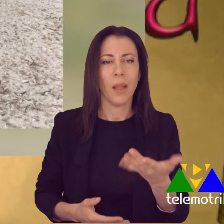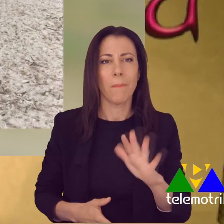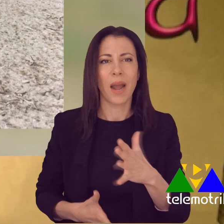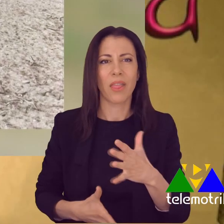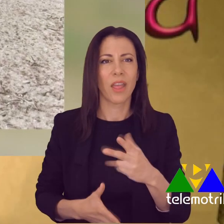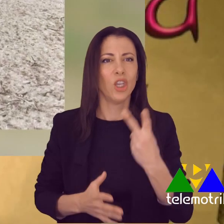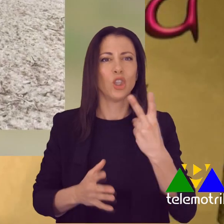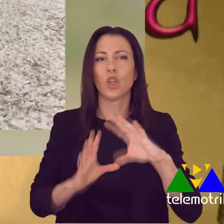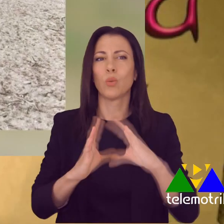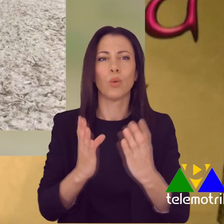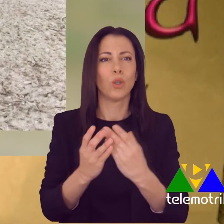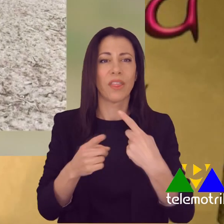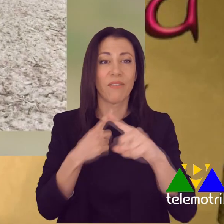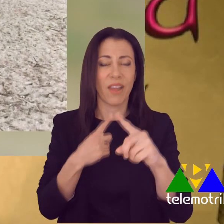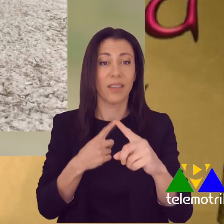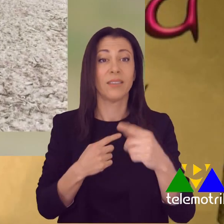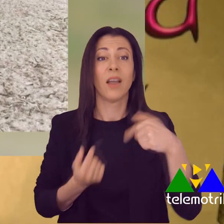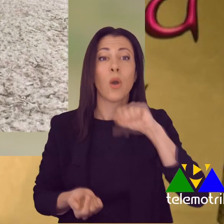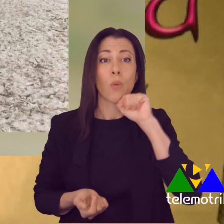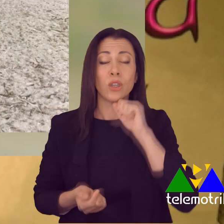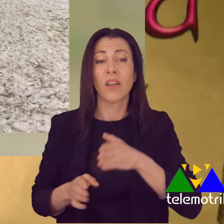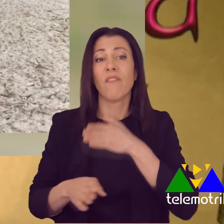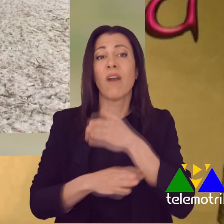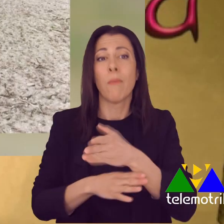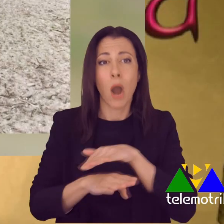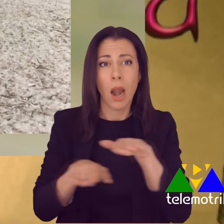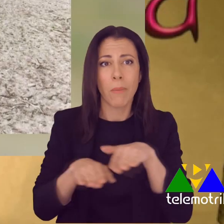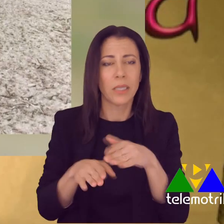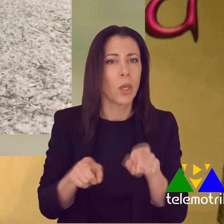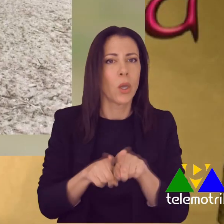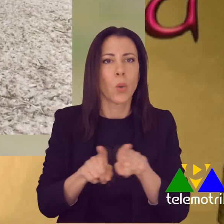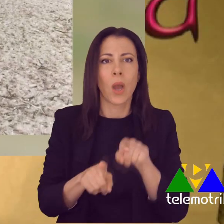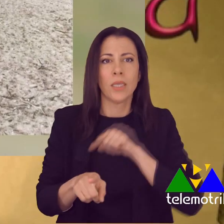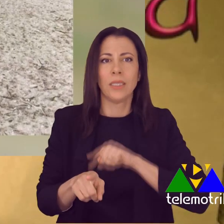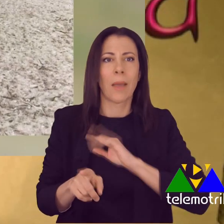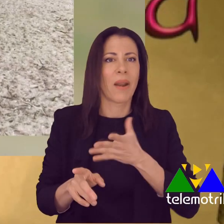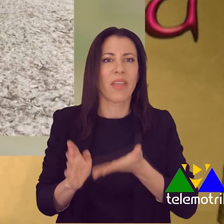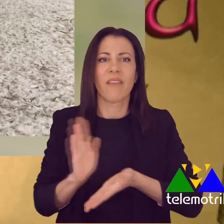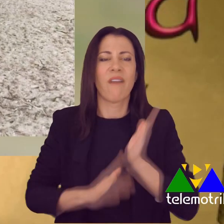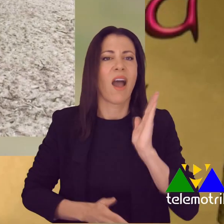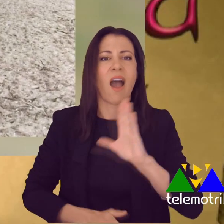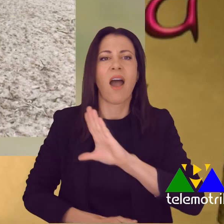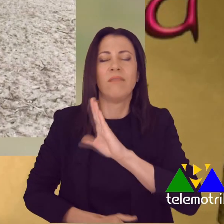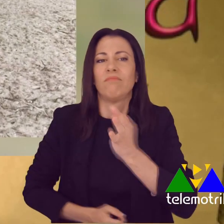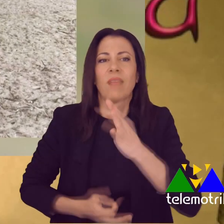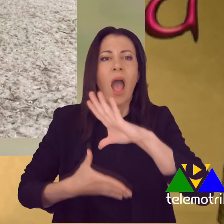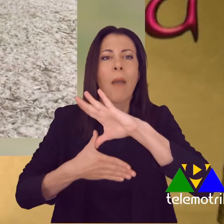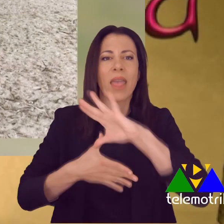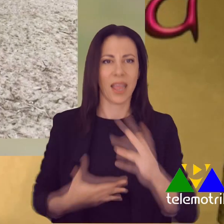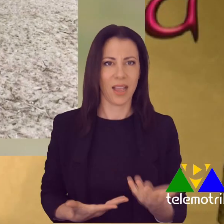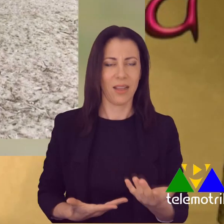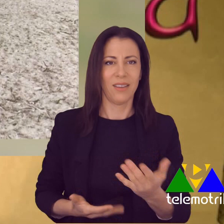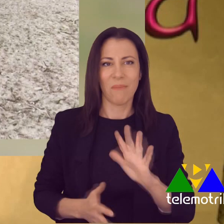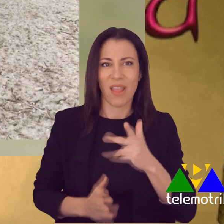estábamos en dos mundos distintos, ¿no? Los motrileños íbamos a la playa como si fuéramos a América, una cosa así, lejísimos, ¿no?